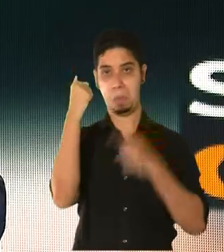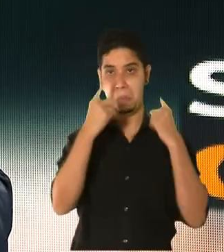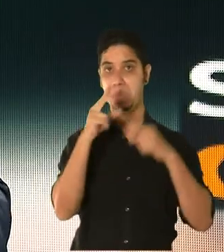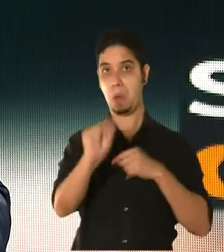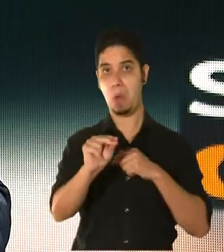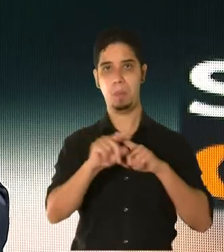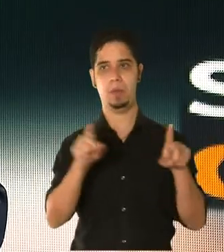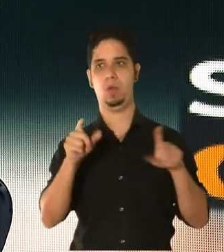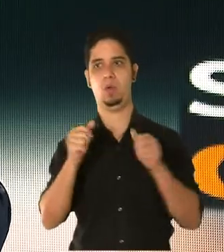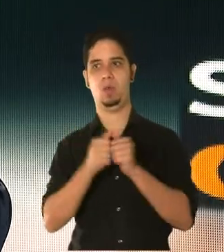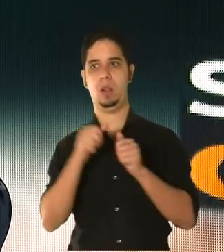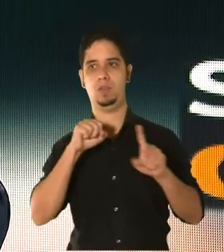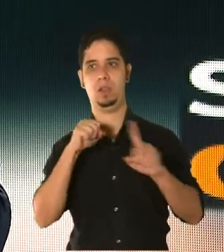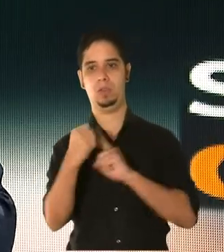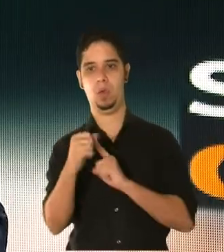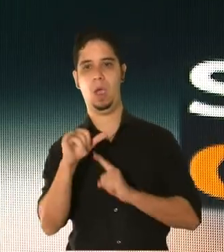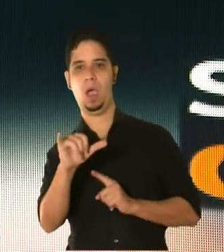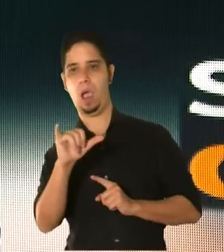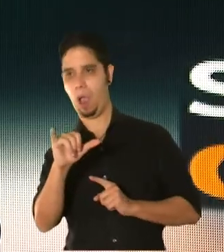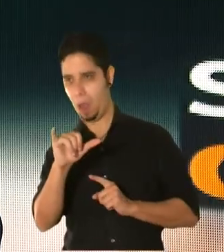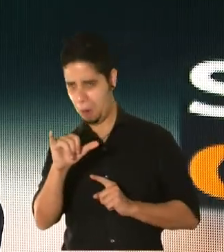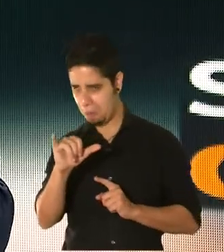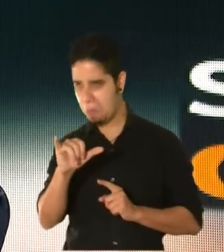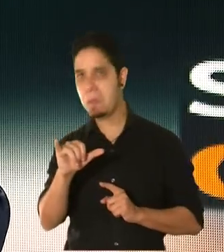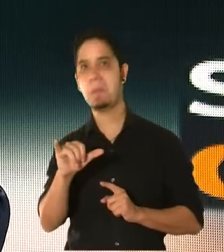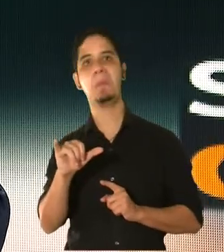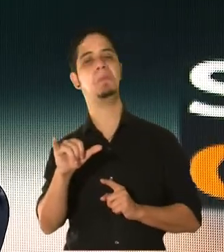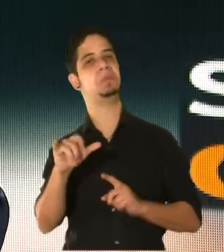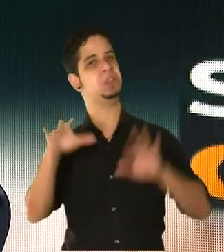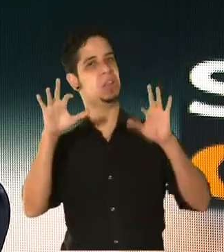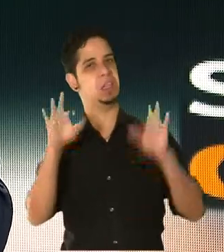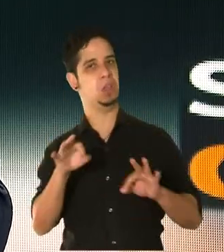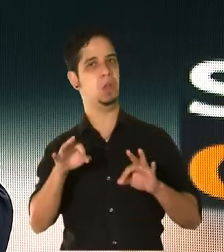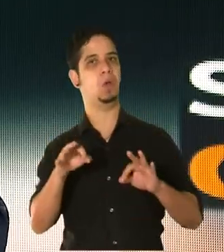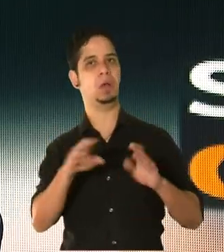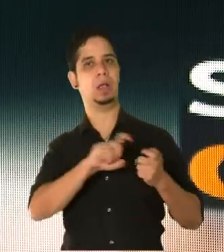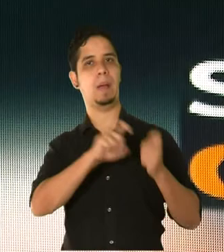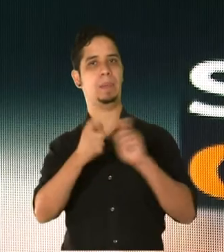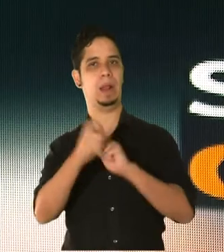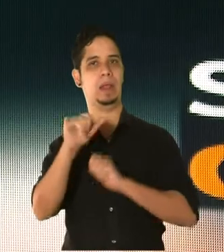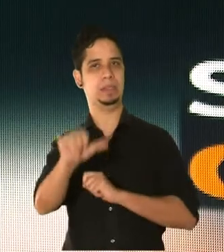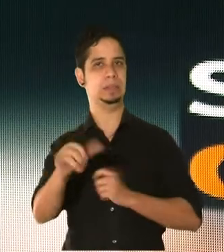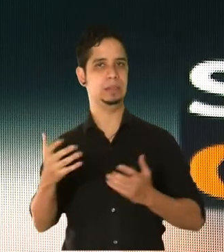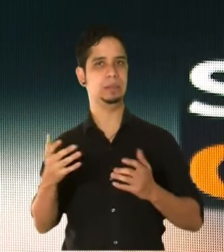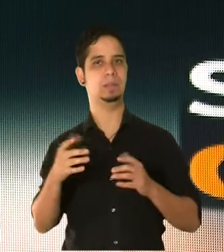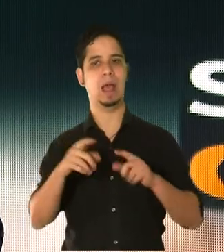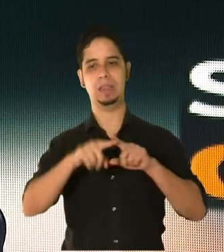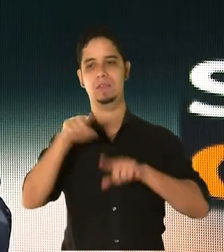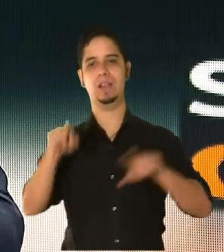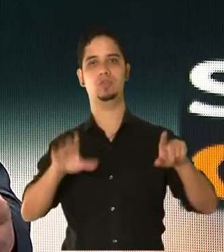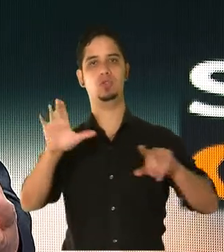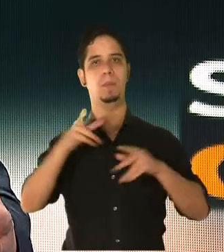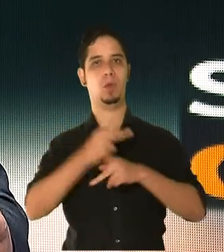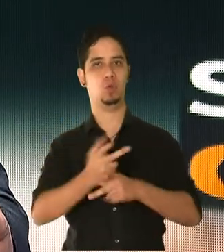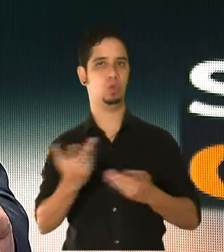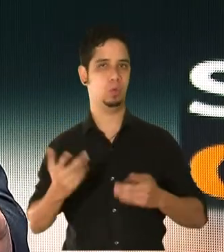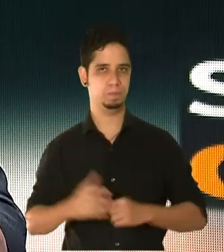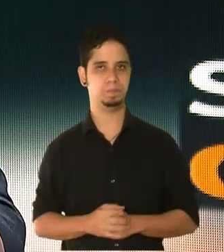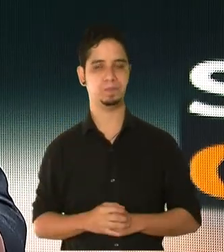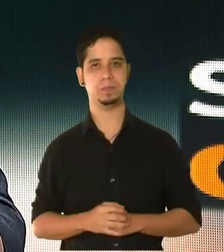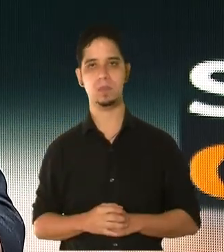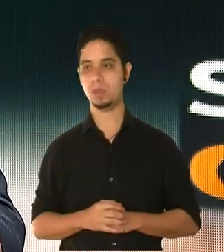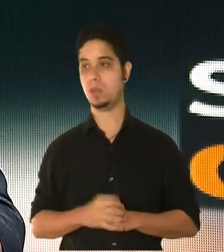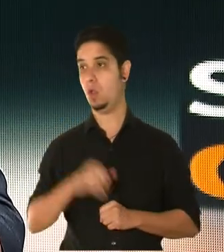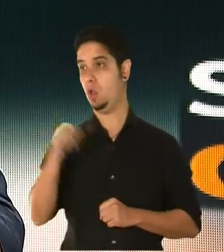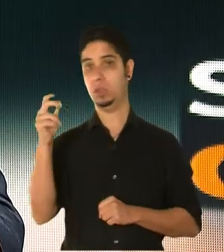de utilizar esta herramienta y llegar a esas conclusiones y llegar a esa diversidad y diversificación de productos y por ejemplo he visto otra gente